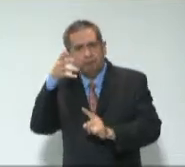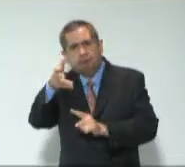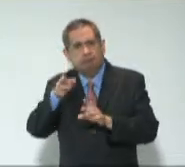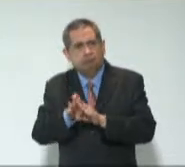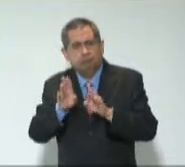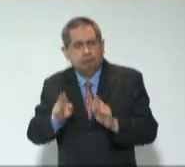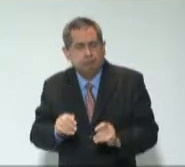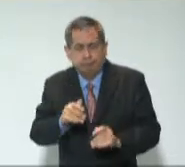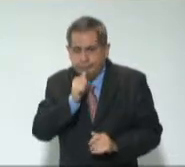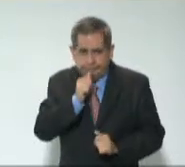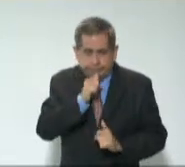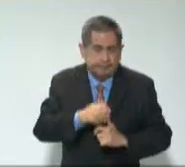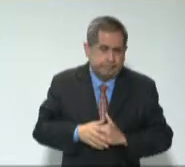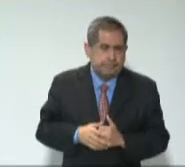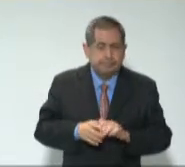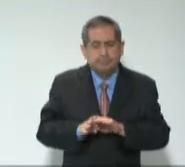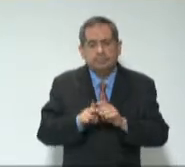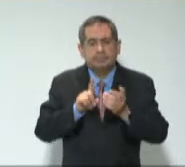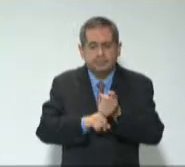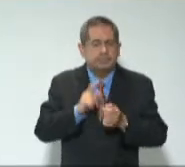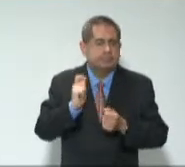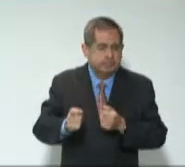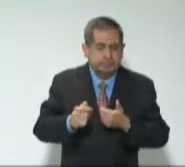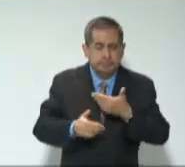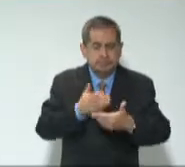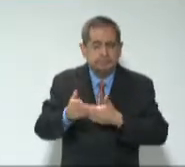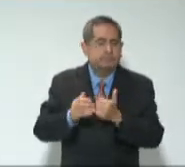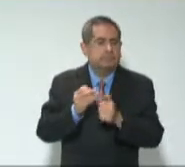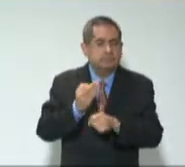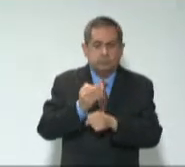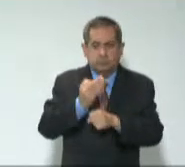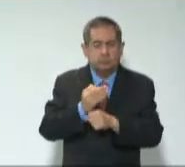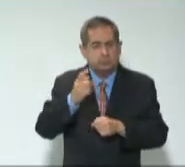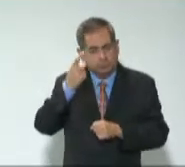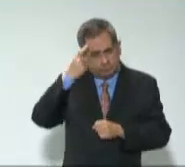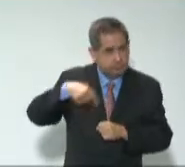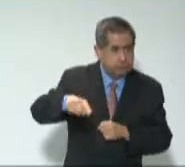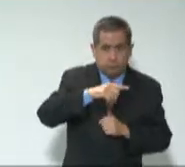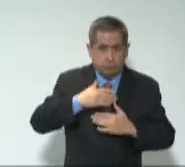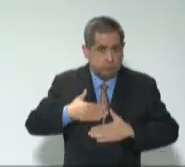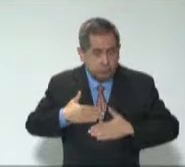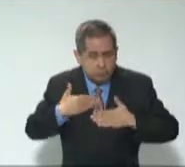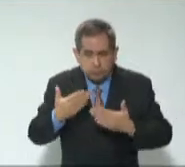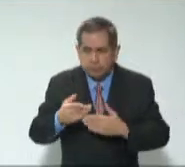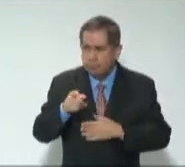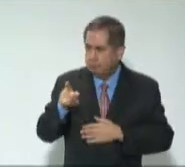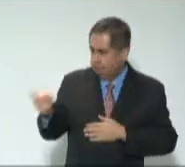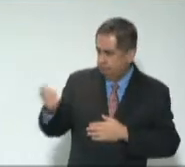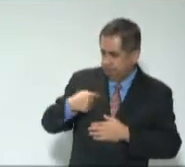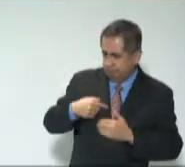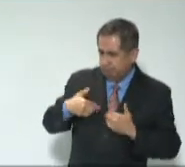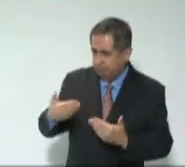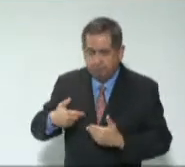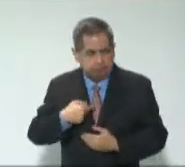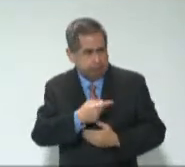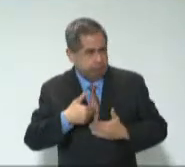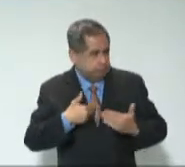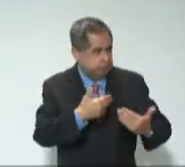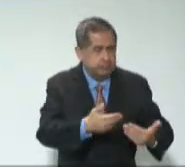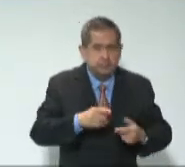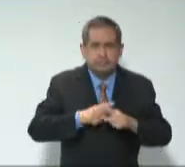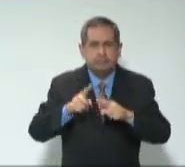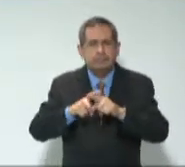esta situación se da además en un momento en el que la confianza la confianza social la confianza en el otro eh Y la confianza en las